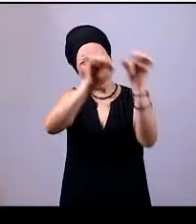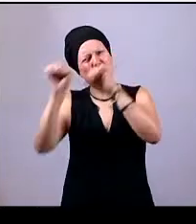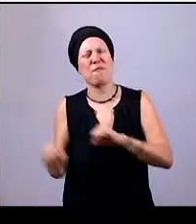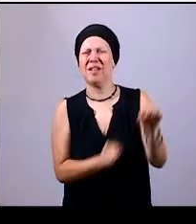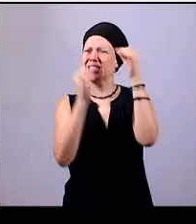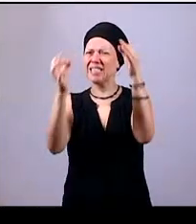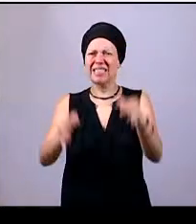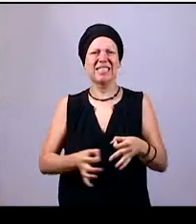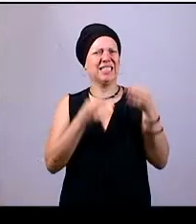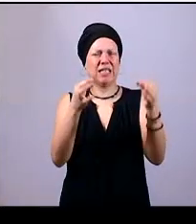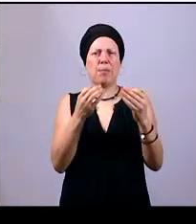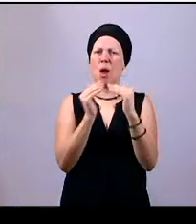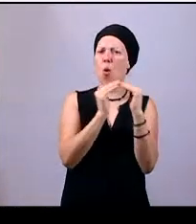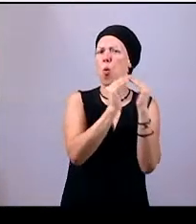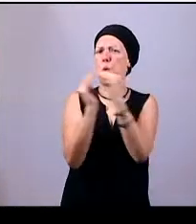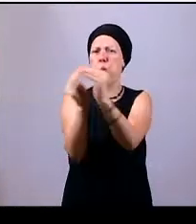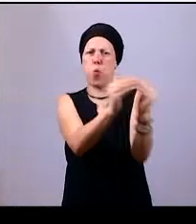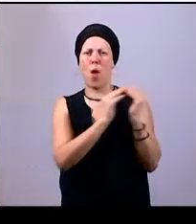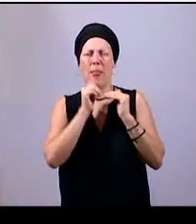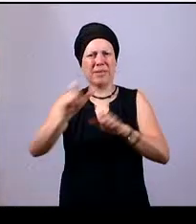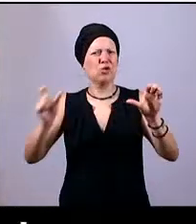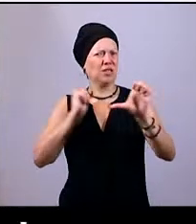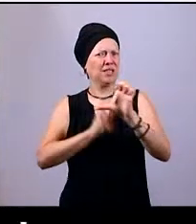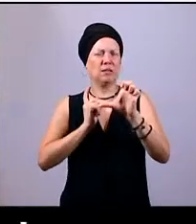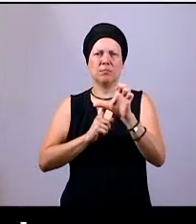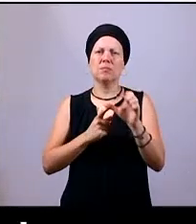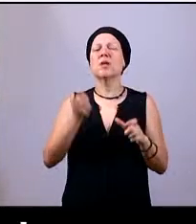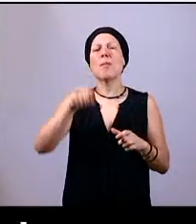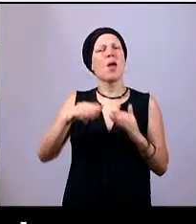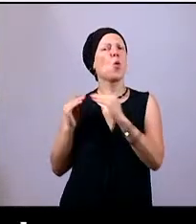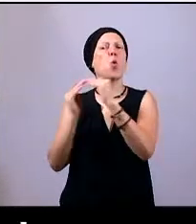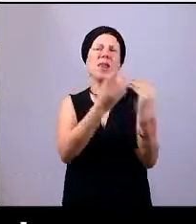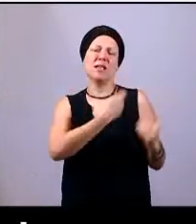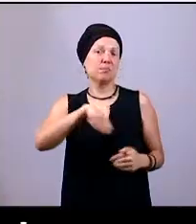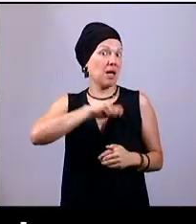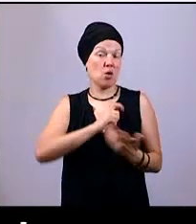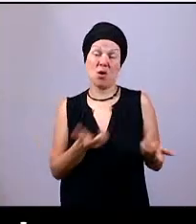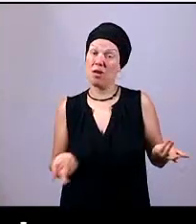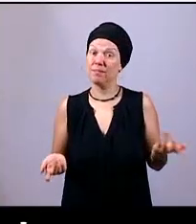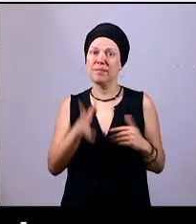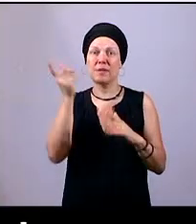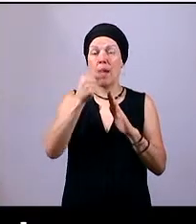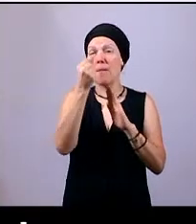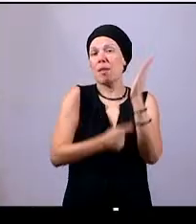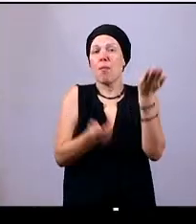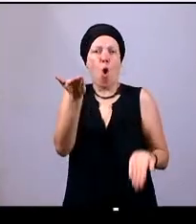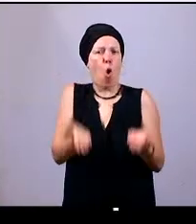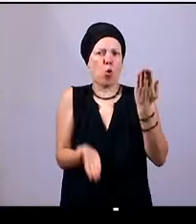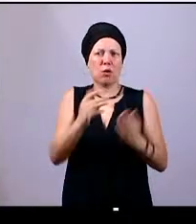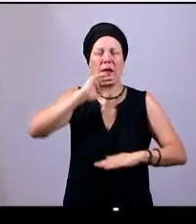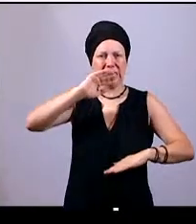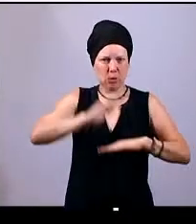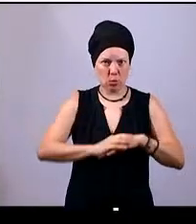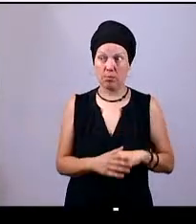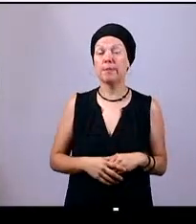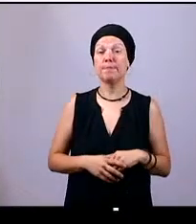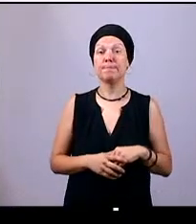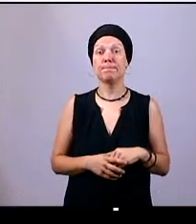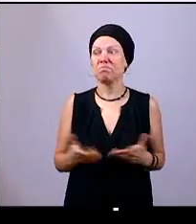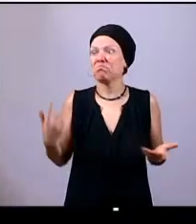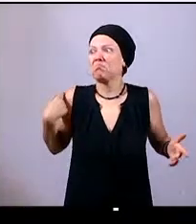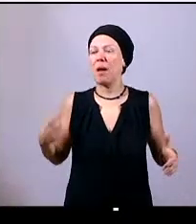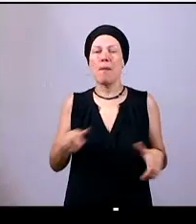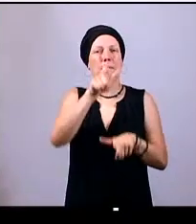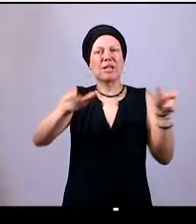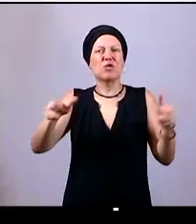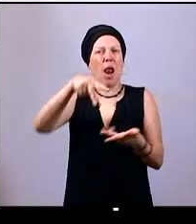siempre la igualdad de los extremeños, la igualdad de los españoles y que se cumplan los principios de justicia y lo hará ante quien sea